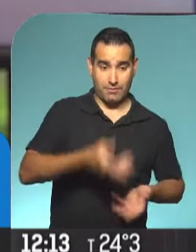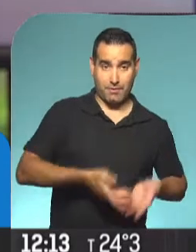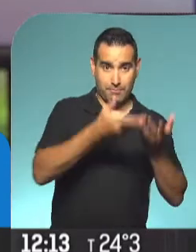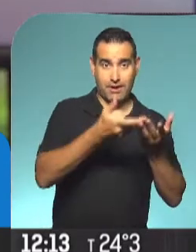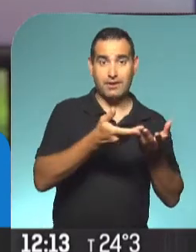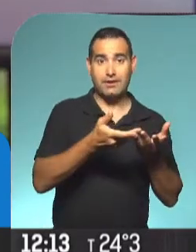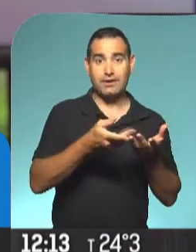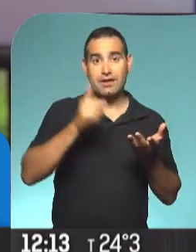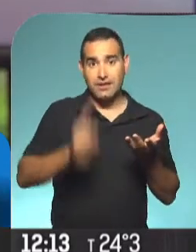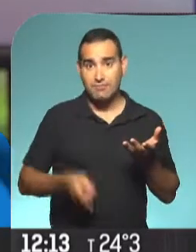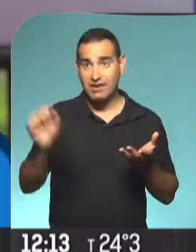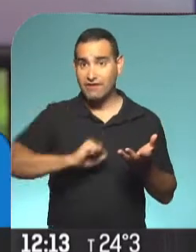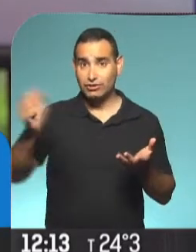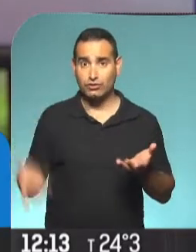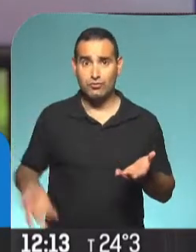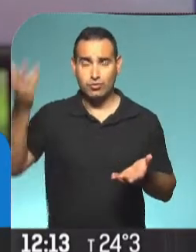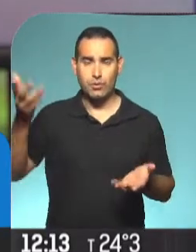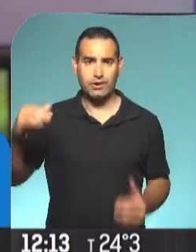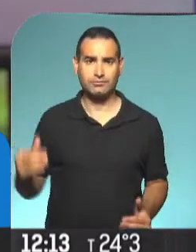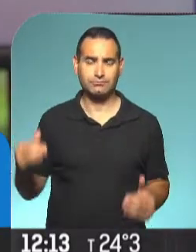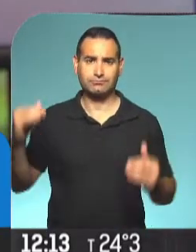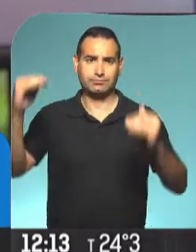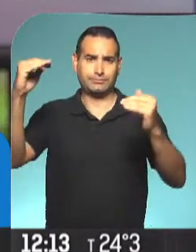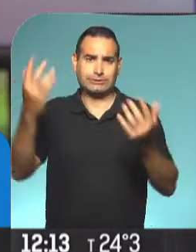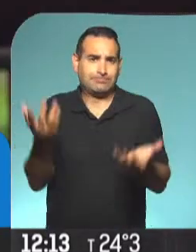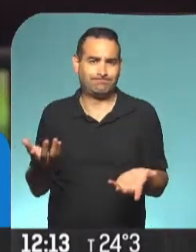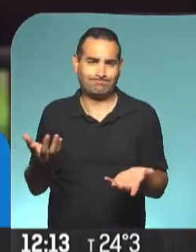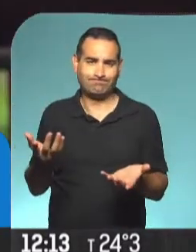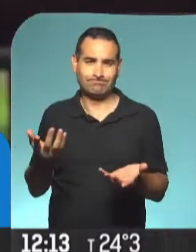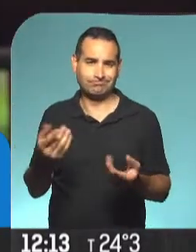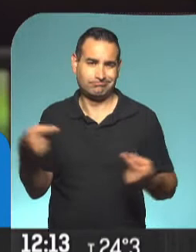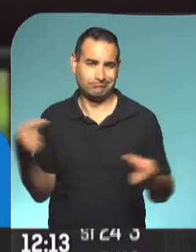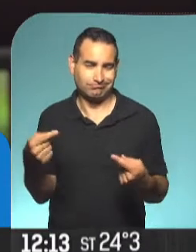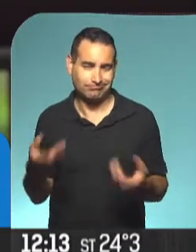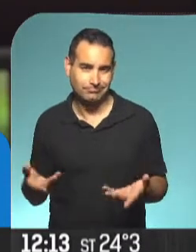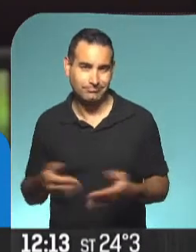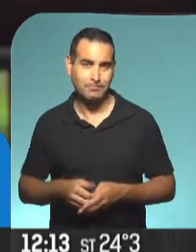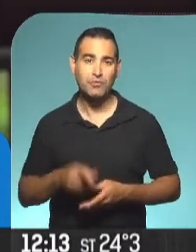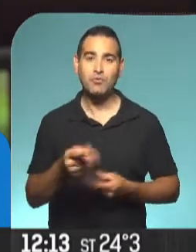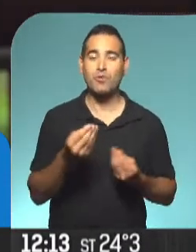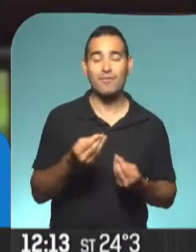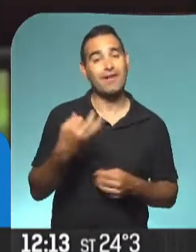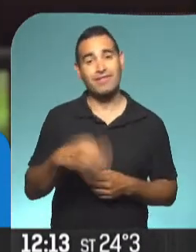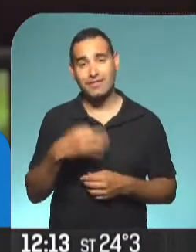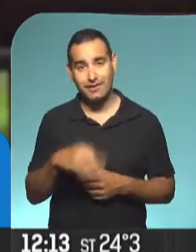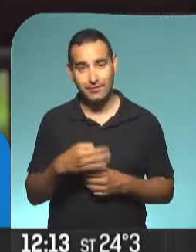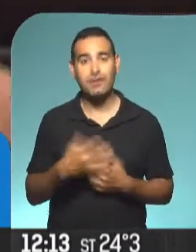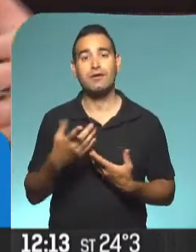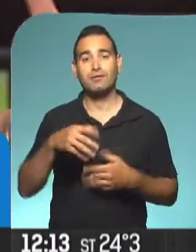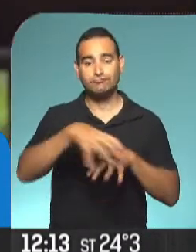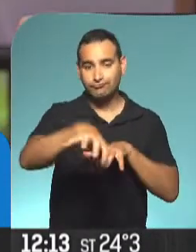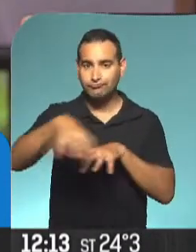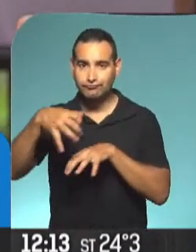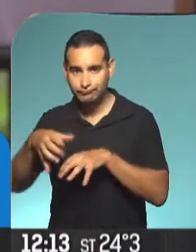los salarios y va a aumentar la inflación, entonces ahí la cosa no va a funcionar. ¿Y eso cómo lo tenés que hacer? Bueno, tenés que sentar y acordar con las